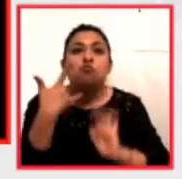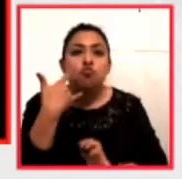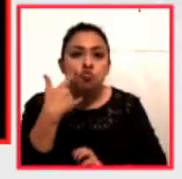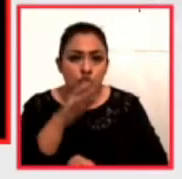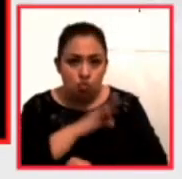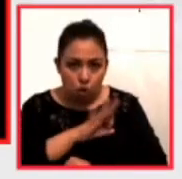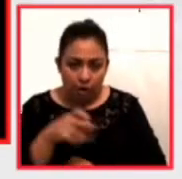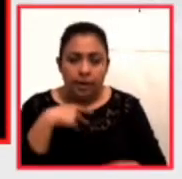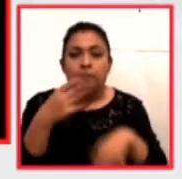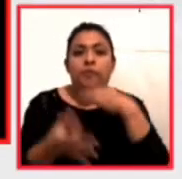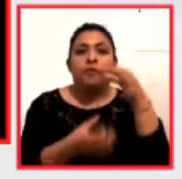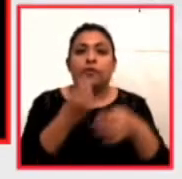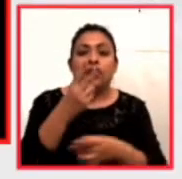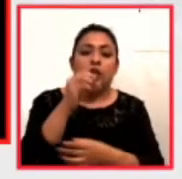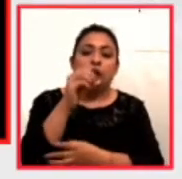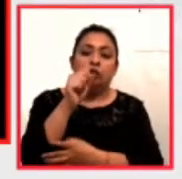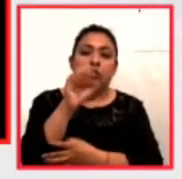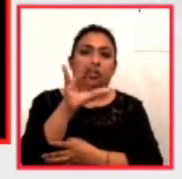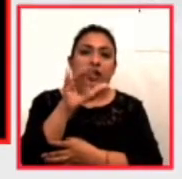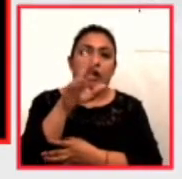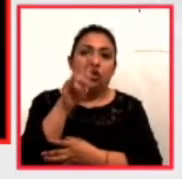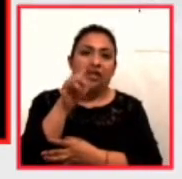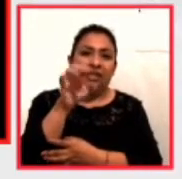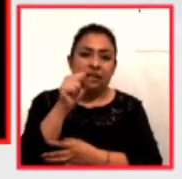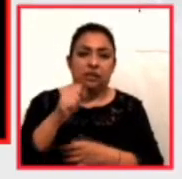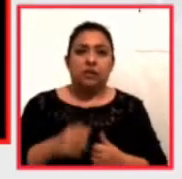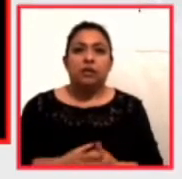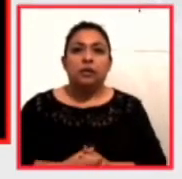Noticias 22, Óscar Cortés.